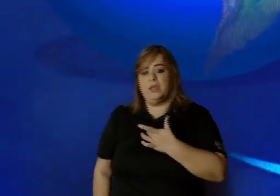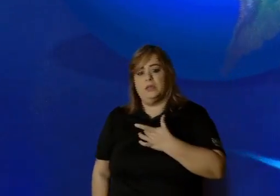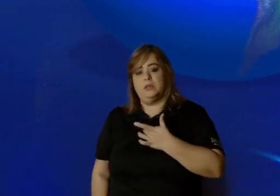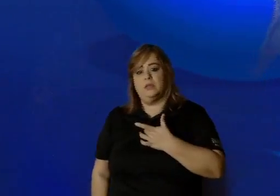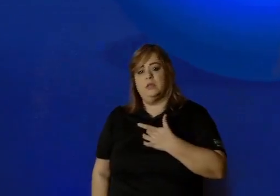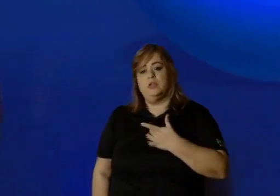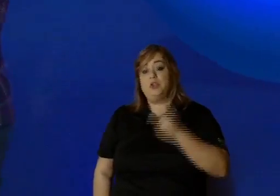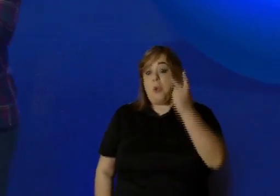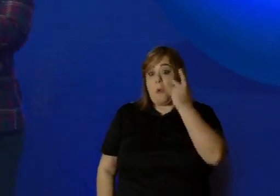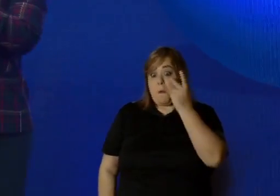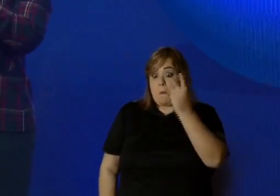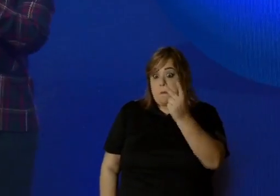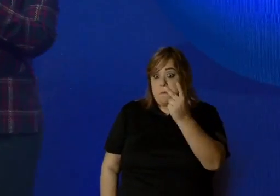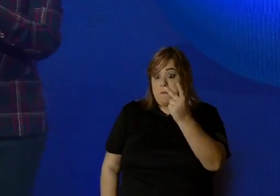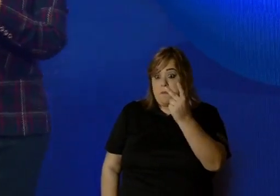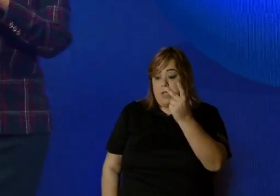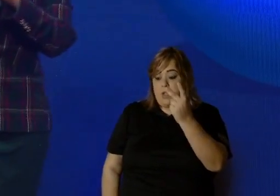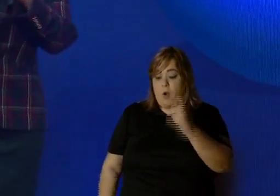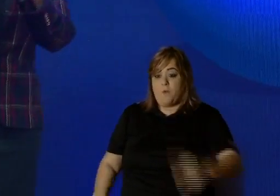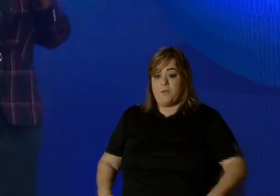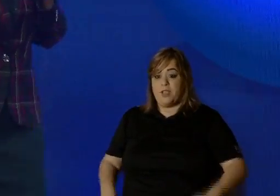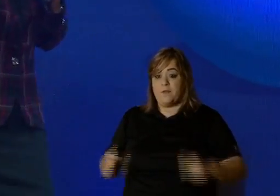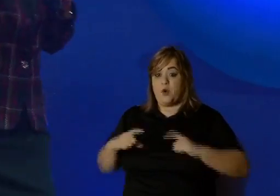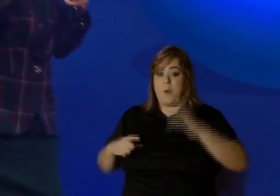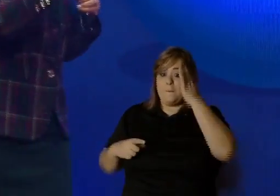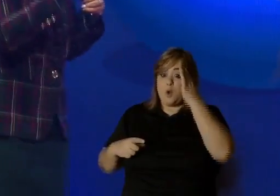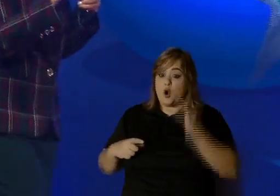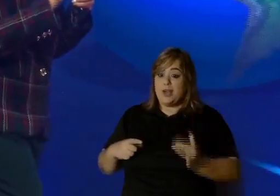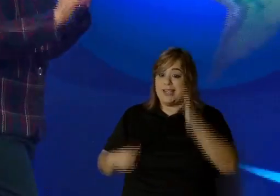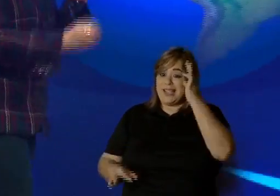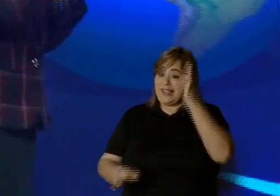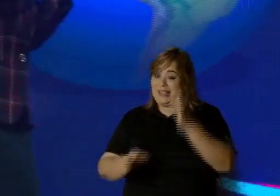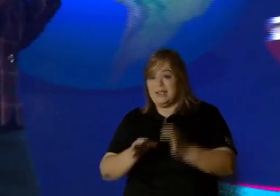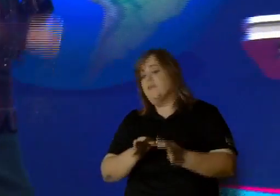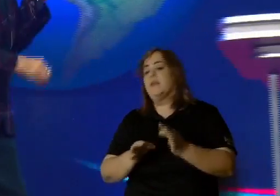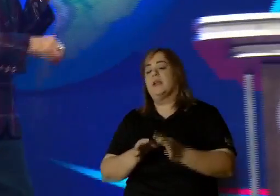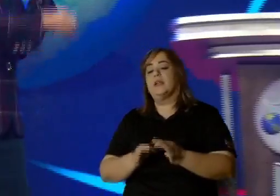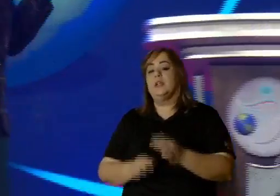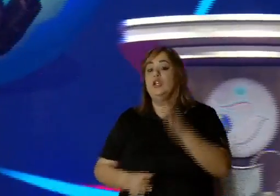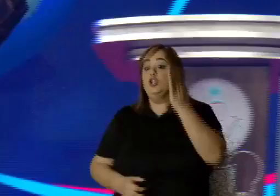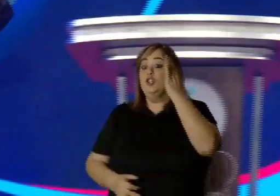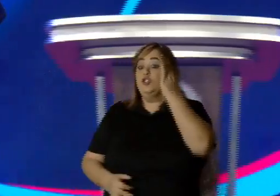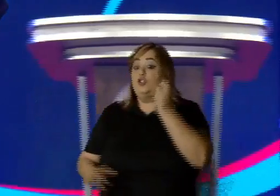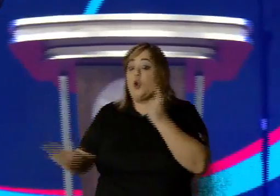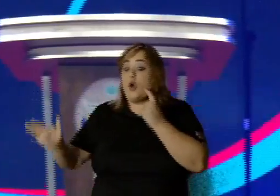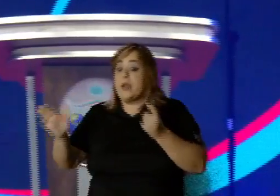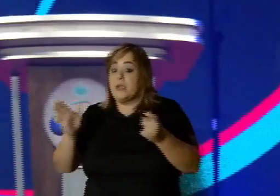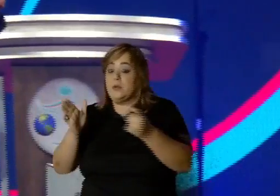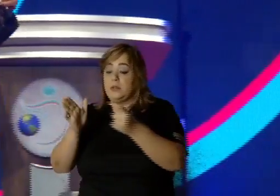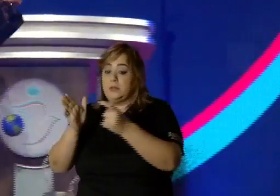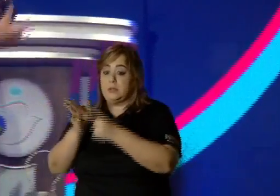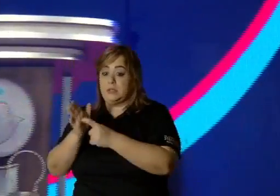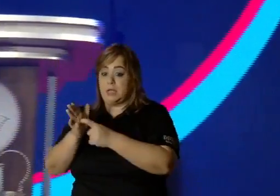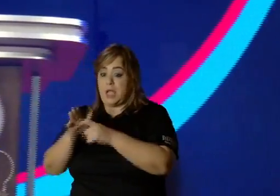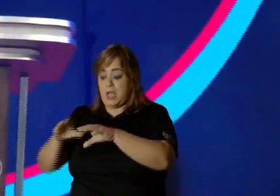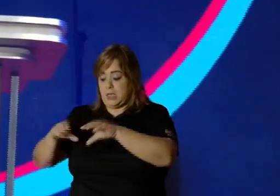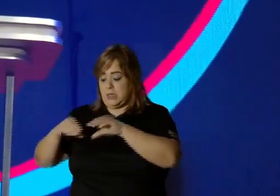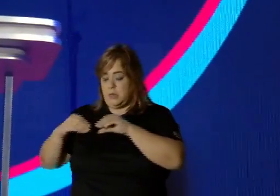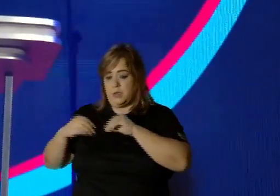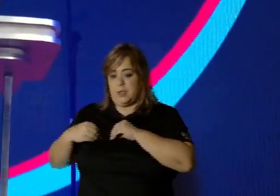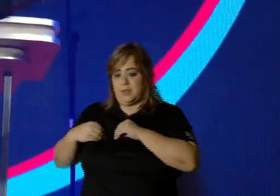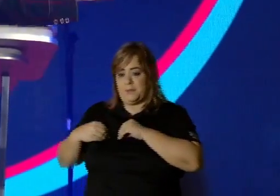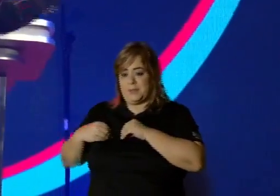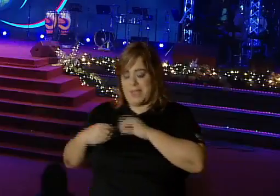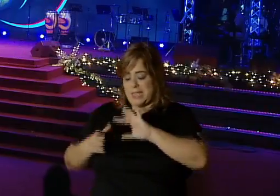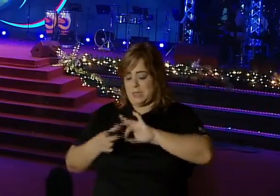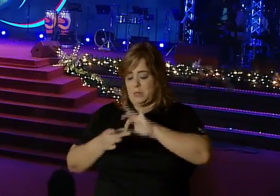vivo por la fe. Y desde el momento que yo acepté a Cristo, yo reconozco que Él vive en mi corazón, que el Espíritu Santo